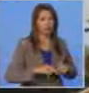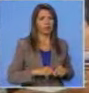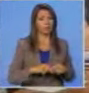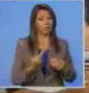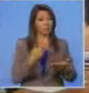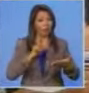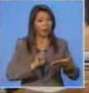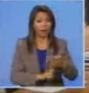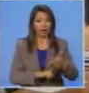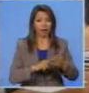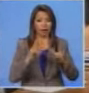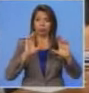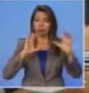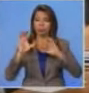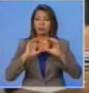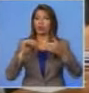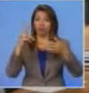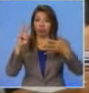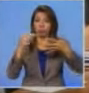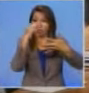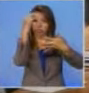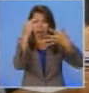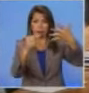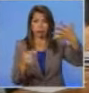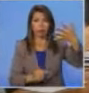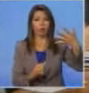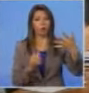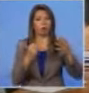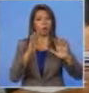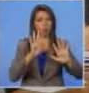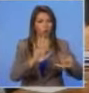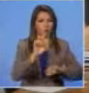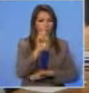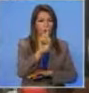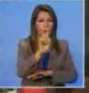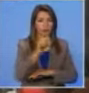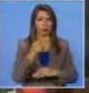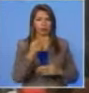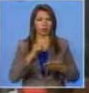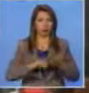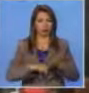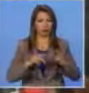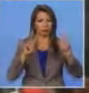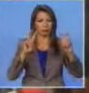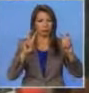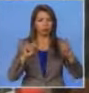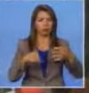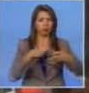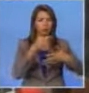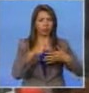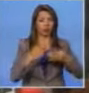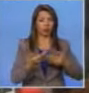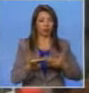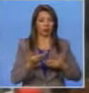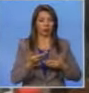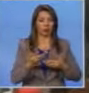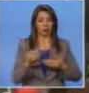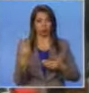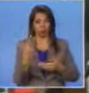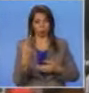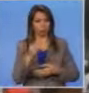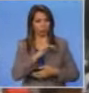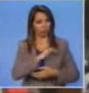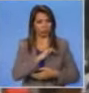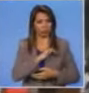puntos fue suscrita en el despacho del prefecto Jairala. Allí se acuerda, por ejemplo, suspender la ejecución de obras por parte de los dos